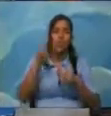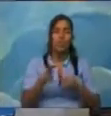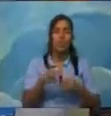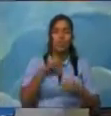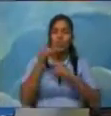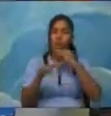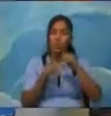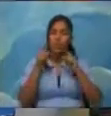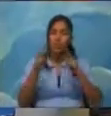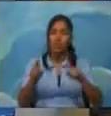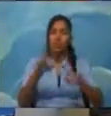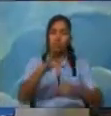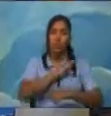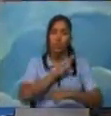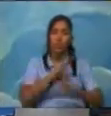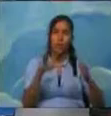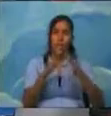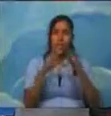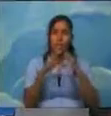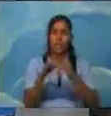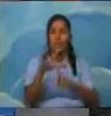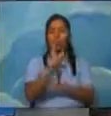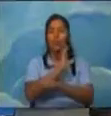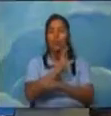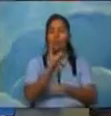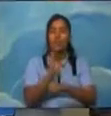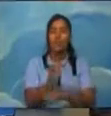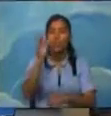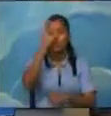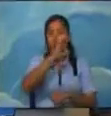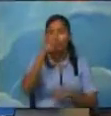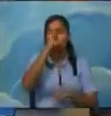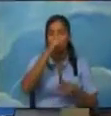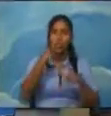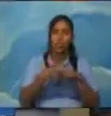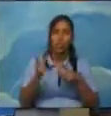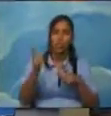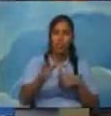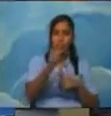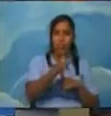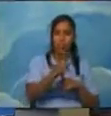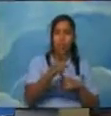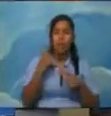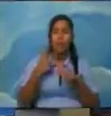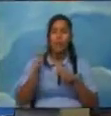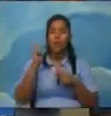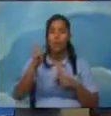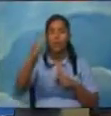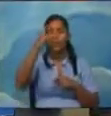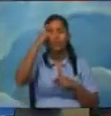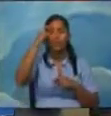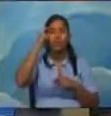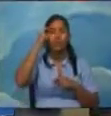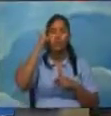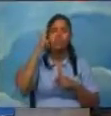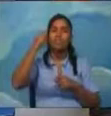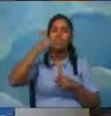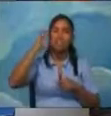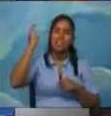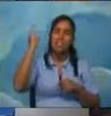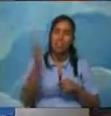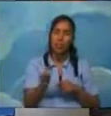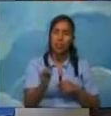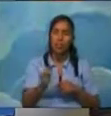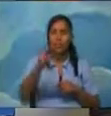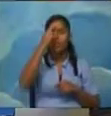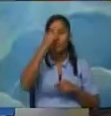hizo en su casa, cuidando cochinos ajenos. Ah, pero un día, seguramente que su padre